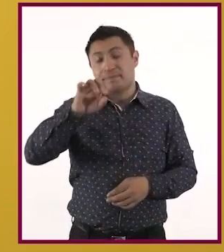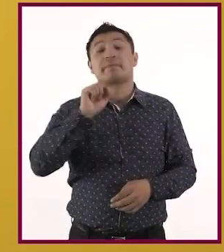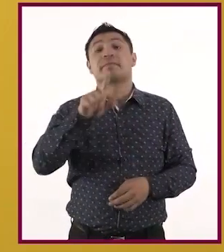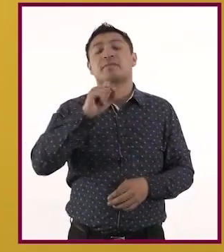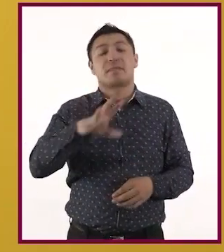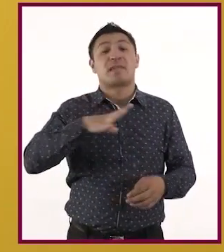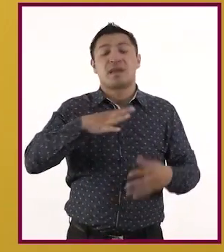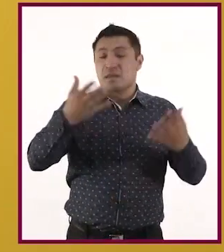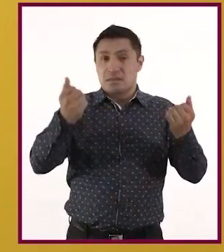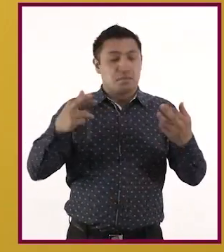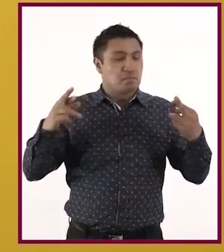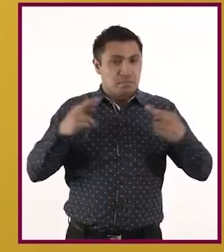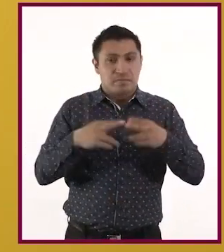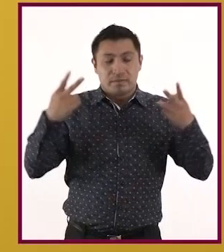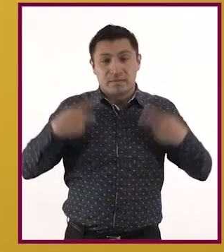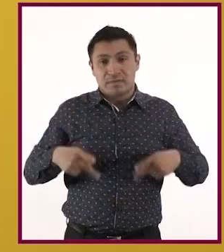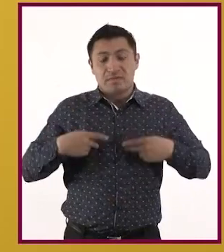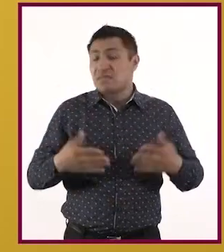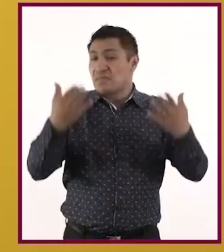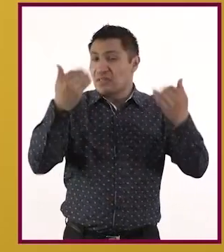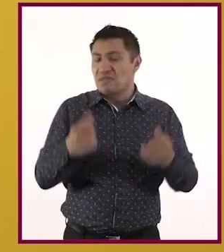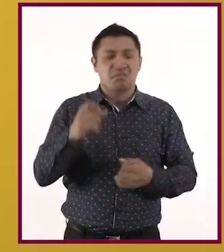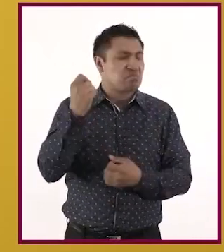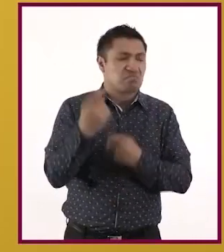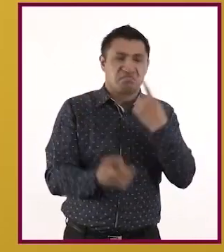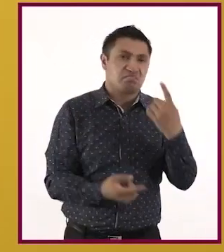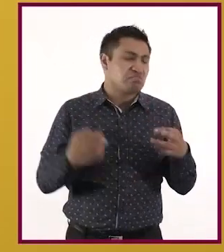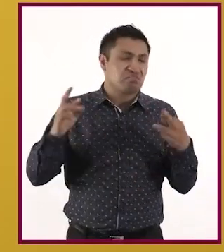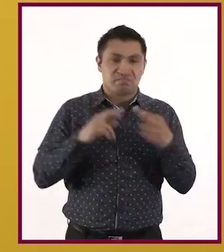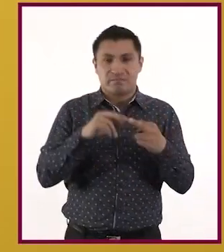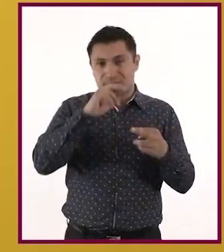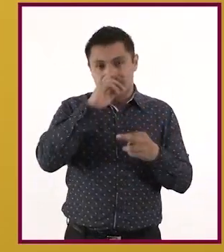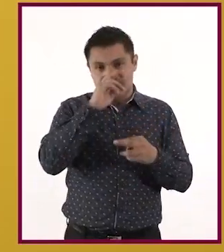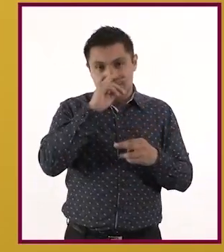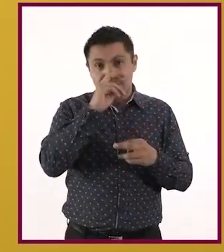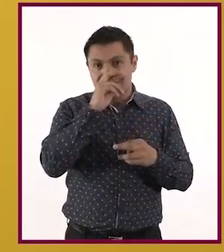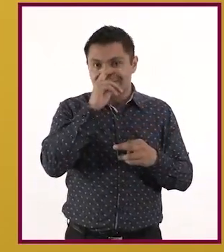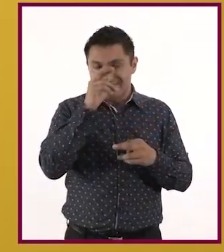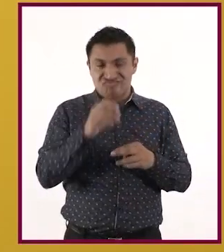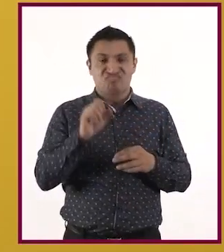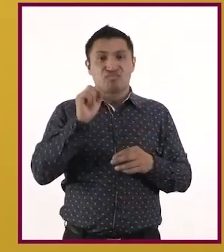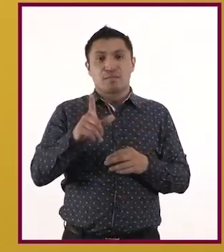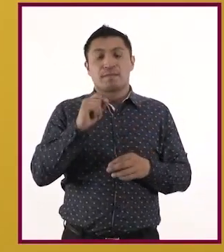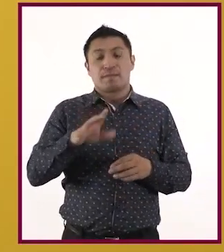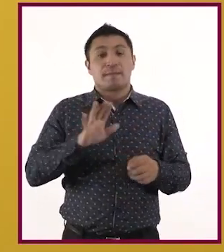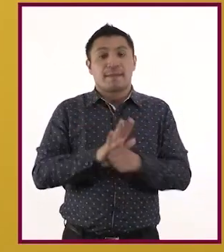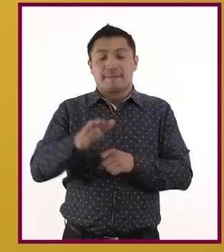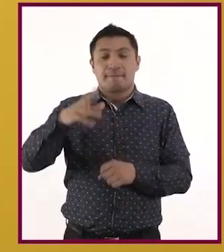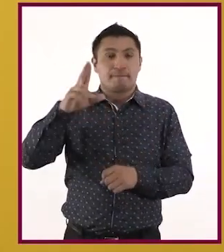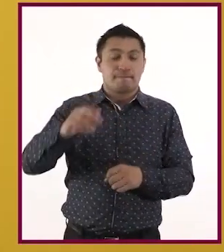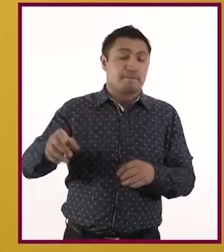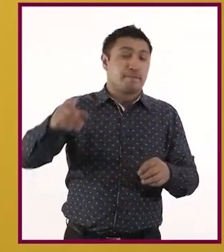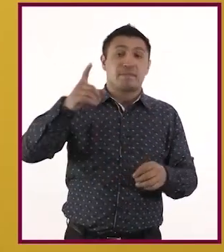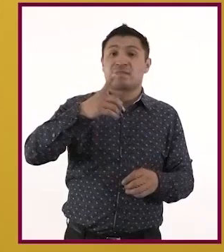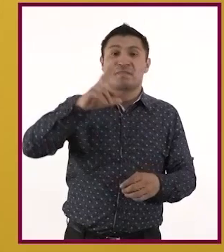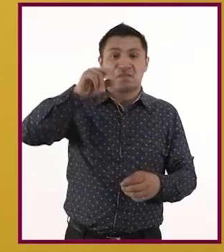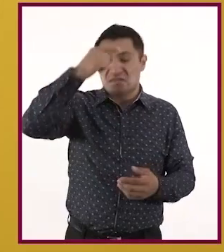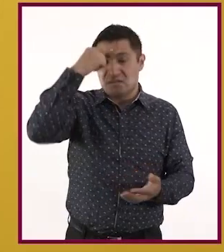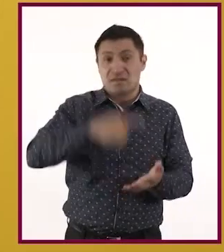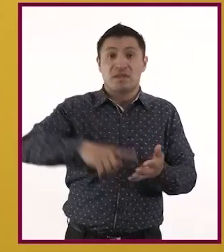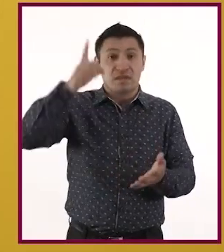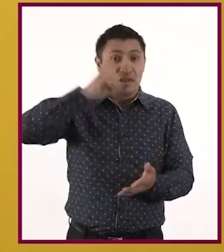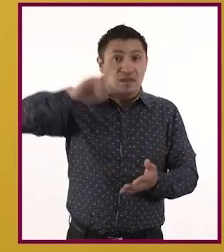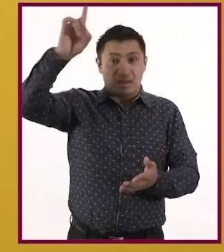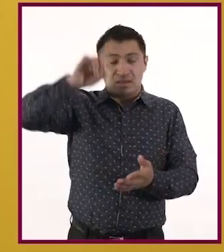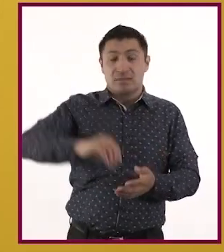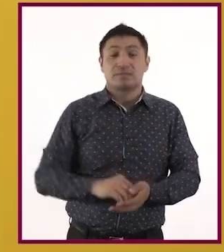sin religión a la población que no tiene preferencia por alguna religión, además de aquella que se opone a la existencia de un Dios, ser o